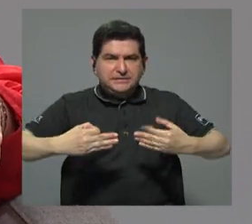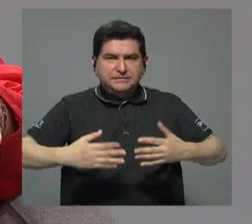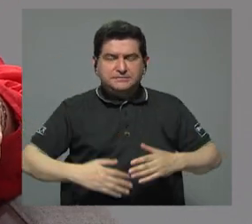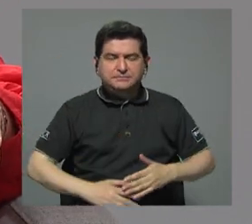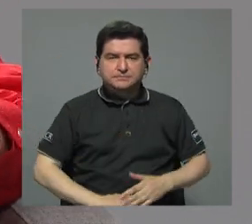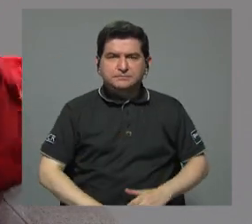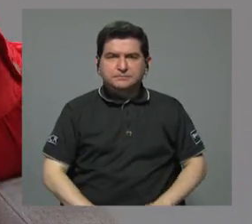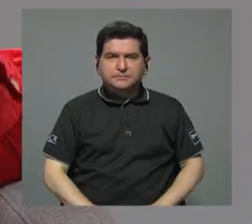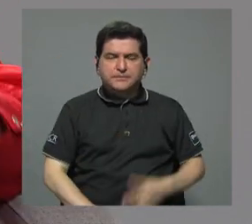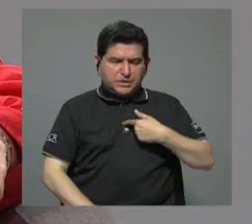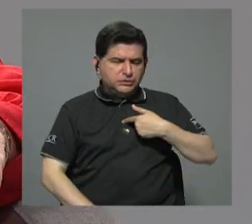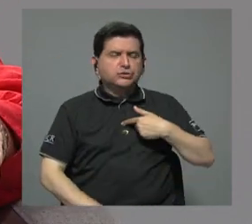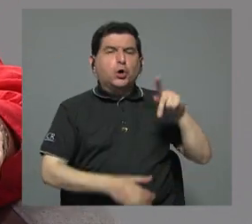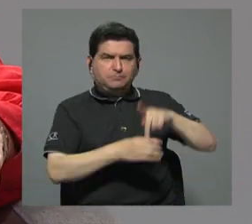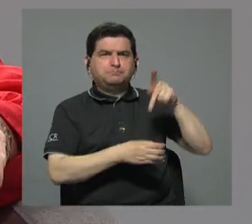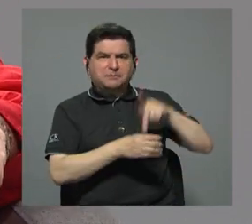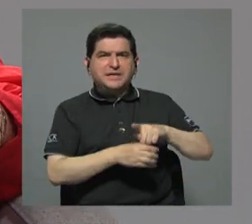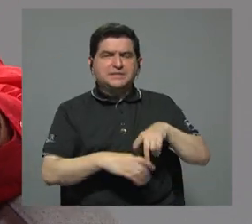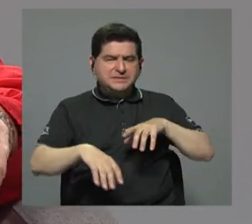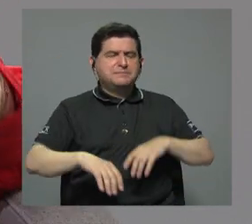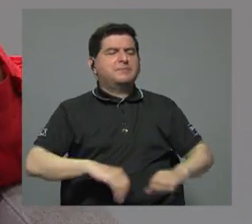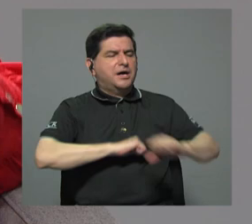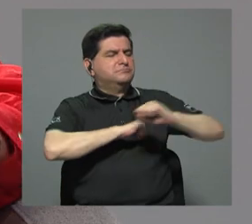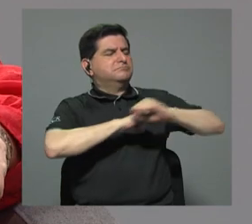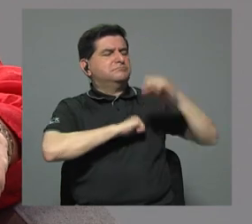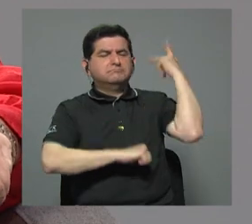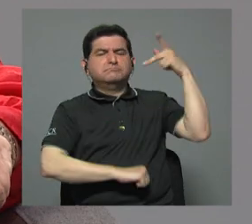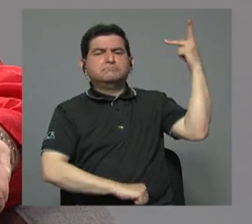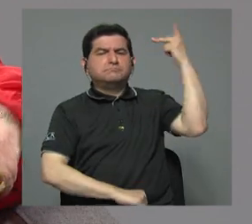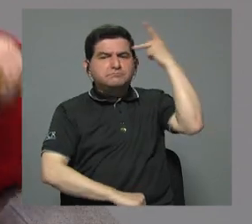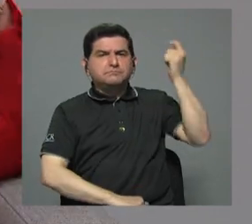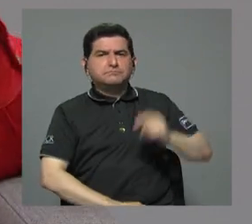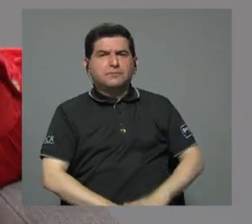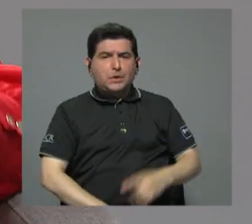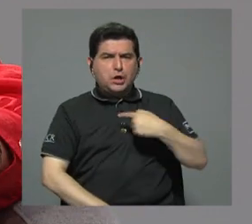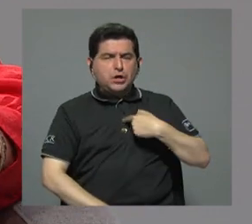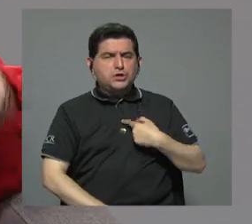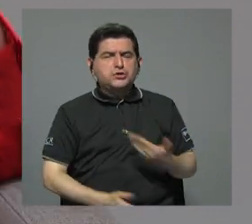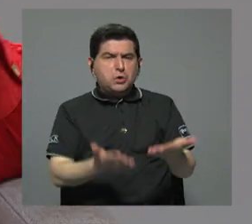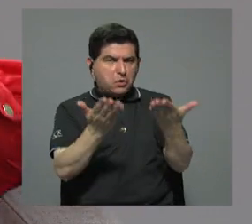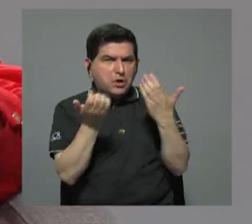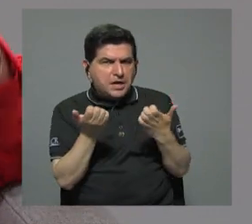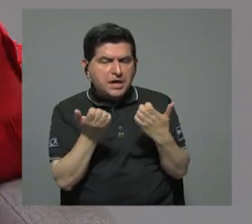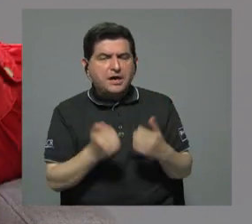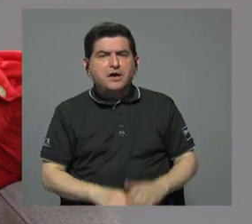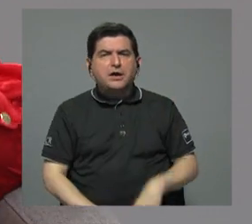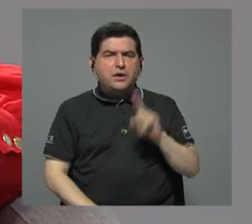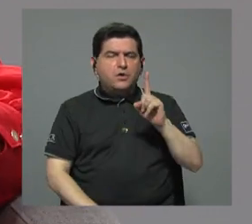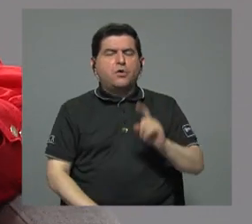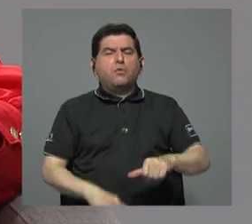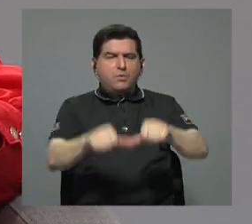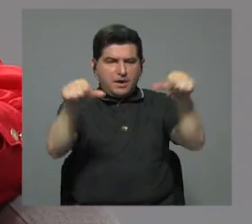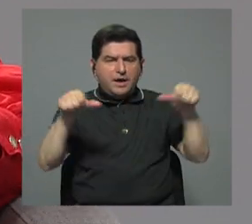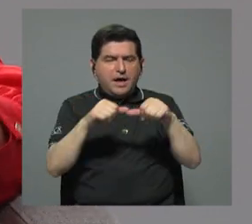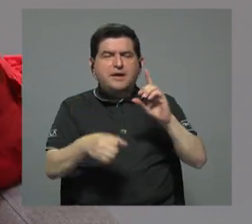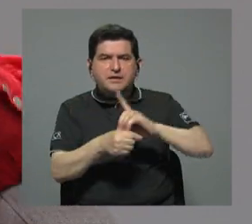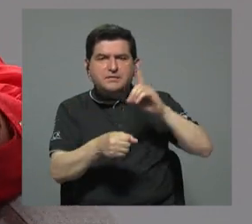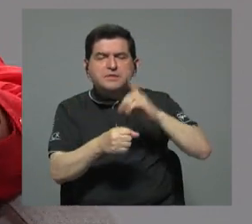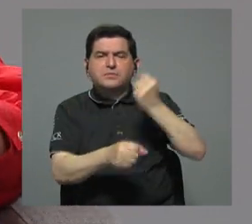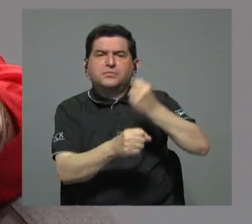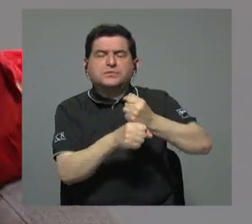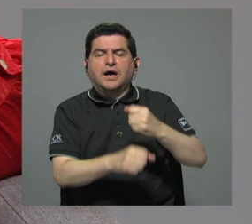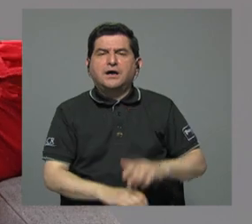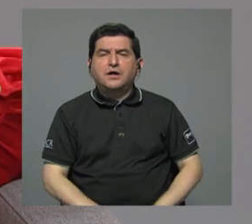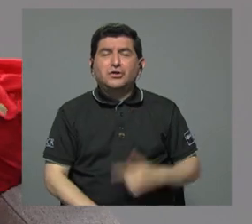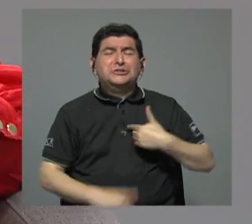de participar en esta campaña política y estoy aspirando a una diputación porque